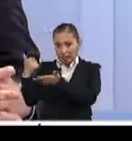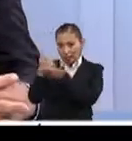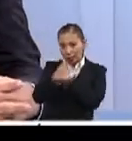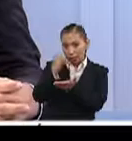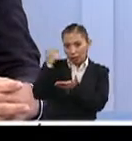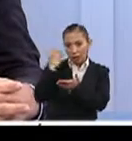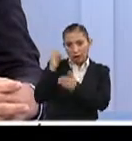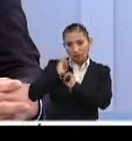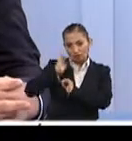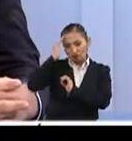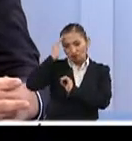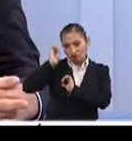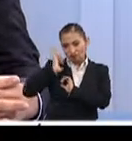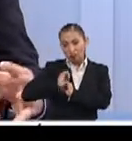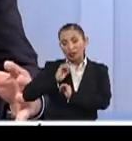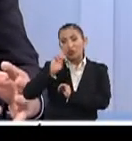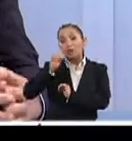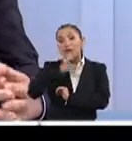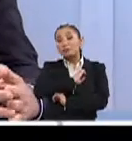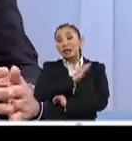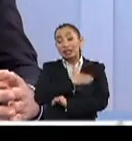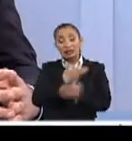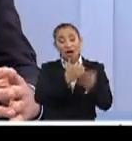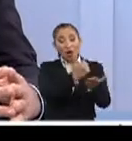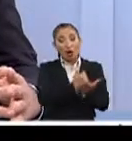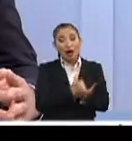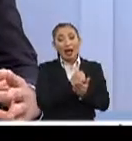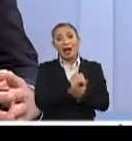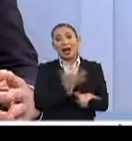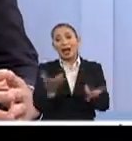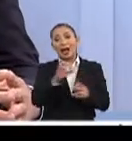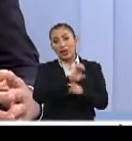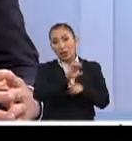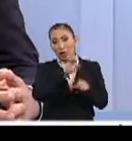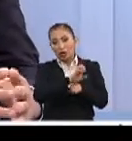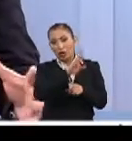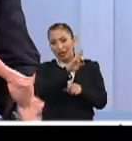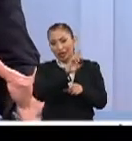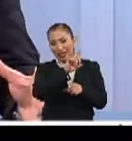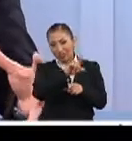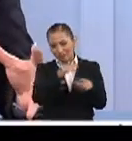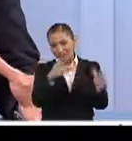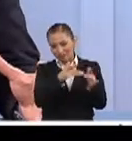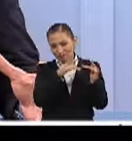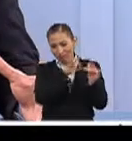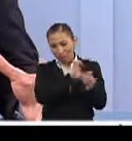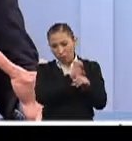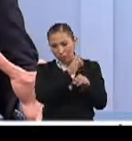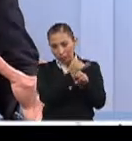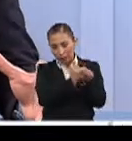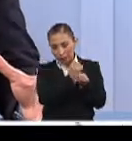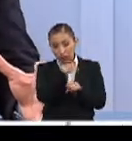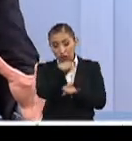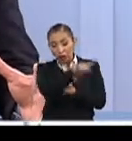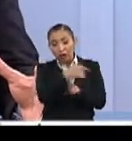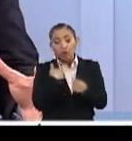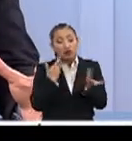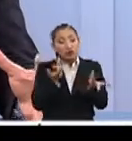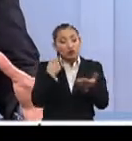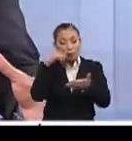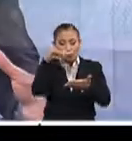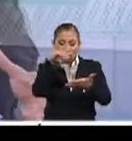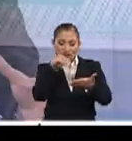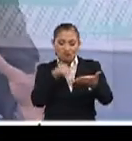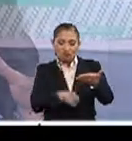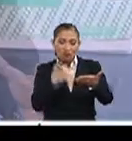la Conferencia de Rectores de Universidades Españolas y ahora también por la Red Serie de Ecuador. Acordamos llevar a cabo una serie de